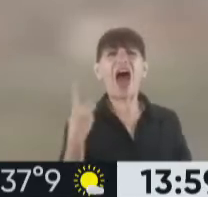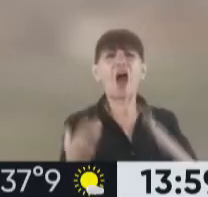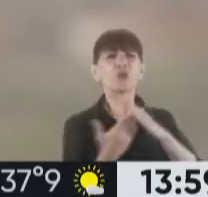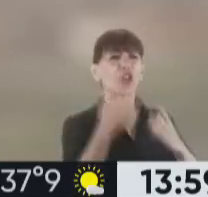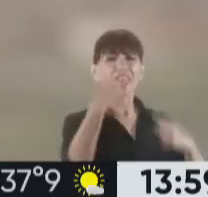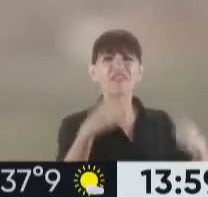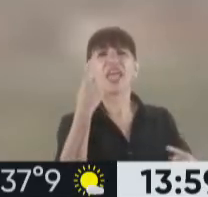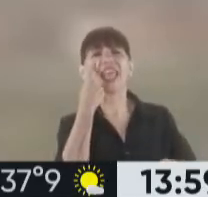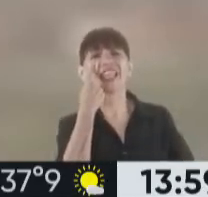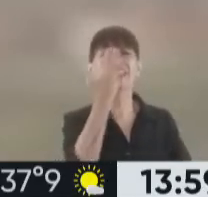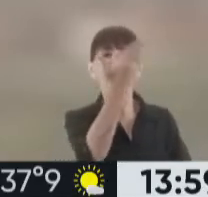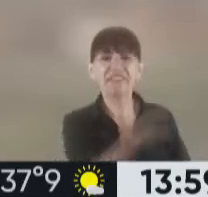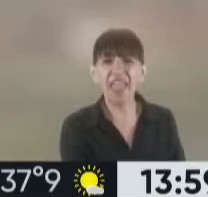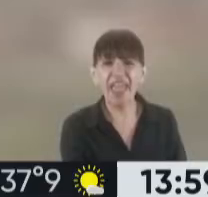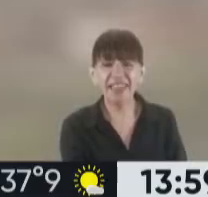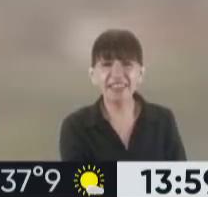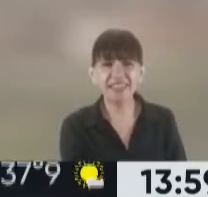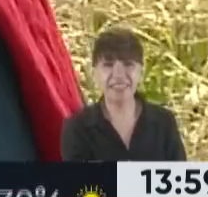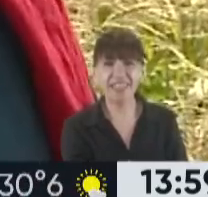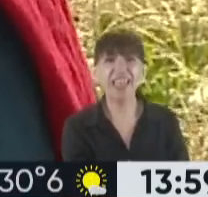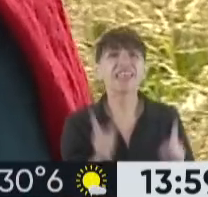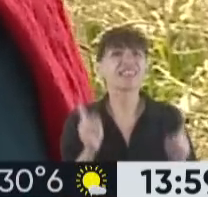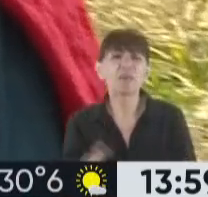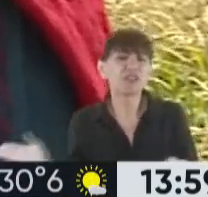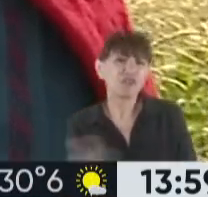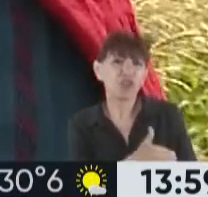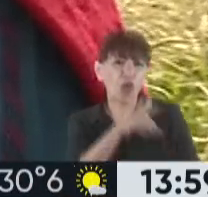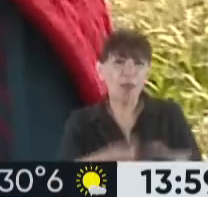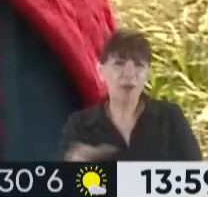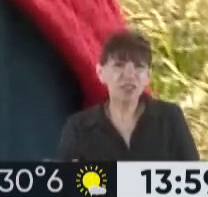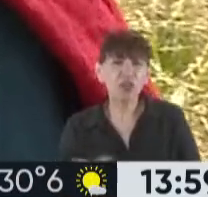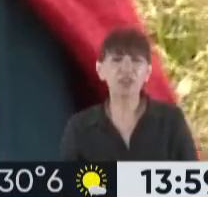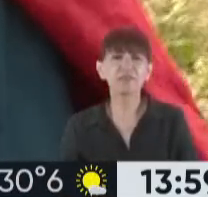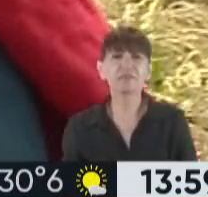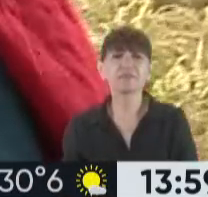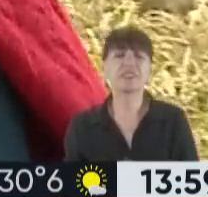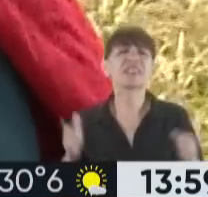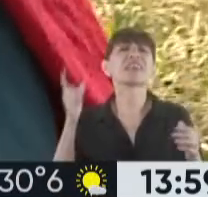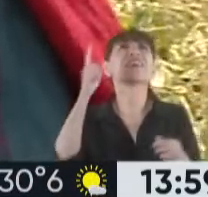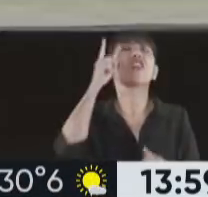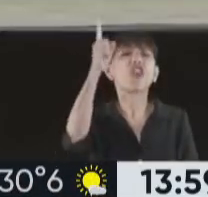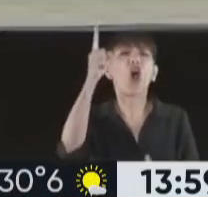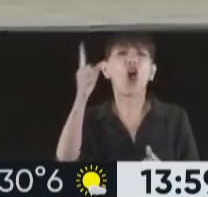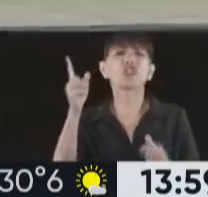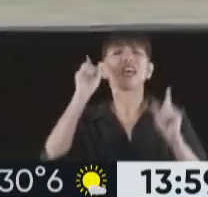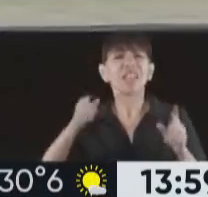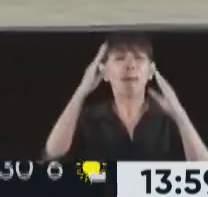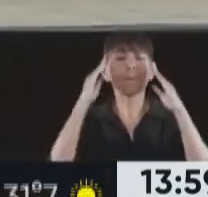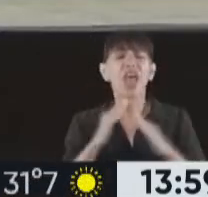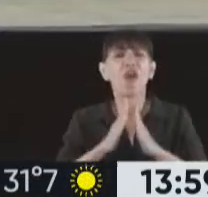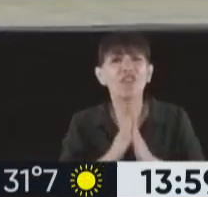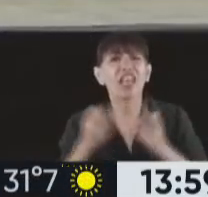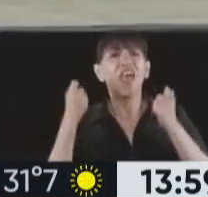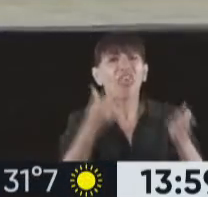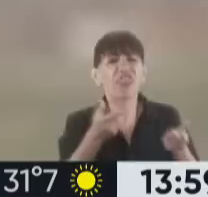al señor intendente y a todos sus delegados. Que el Señor y la Virgen le colme de bendiciones a todos y